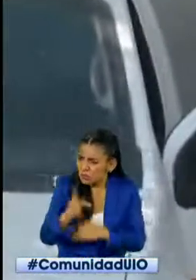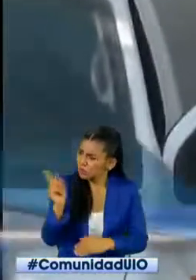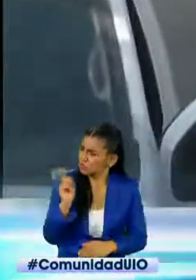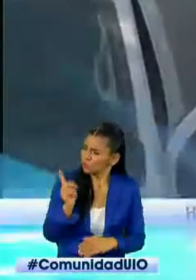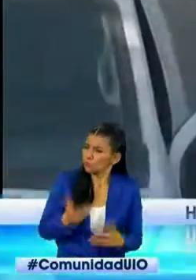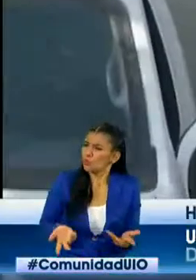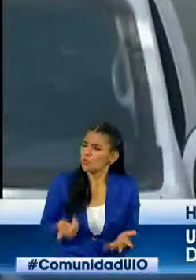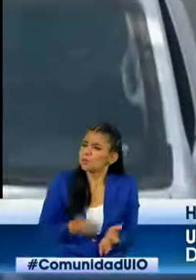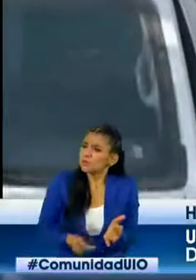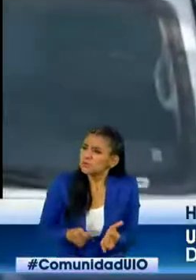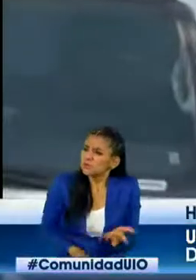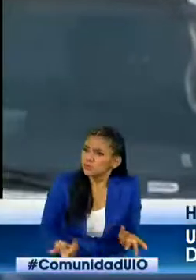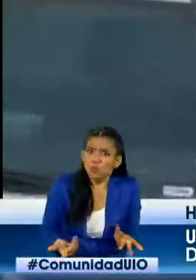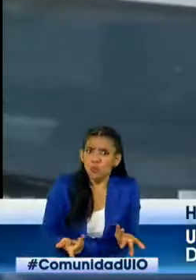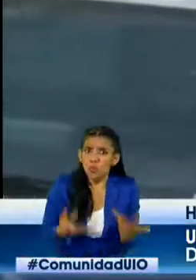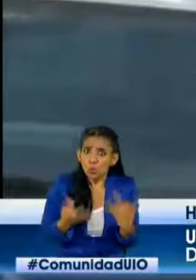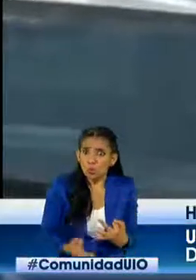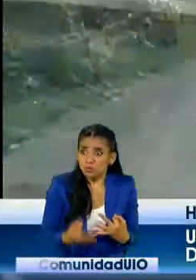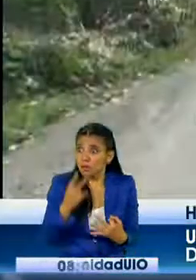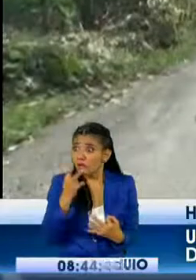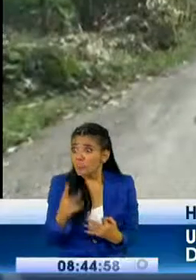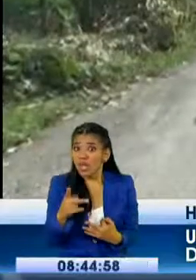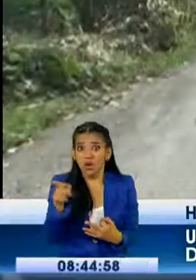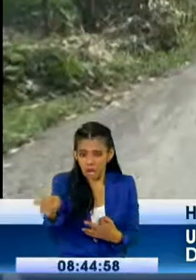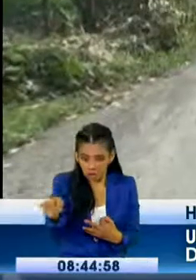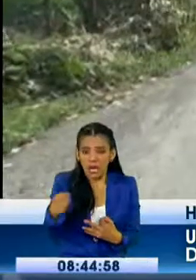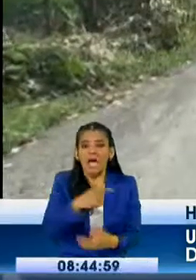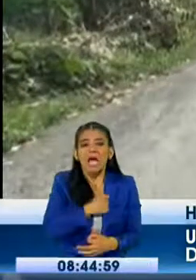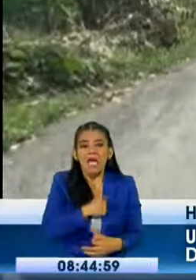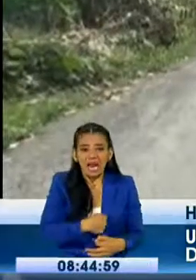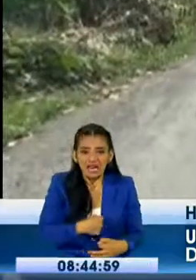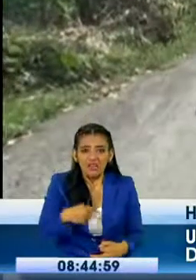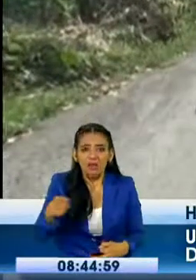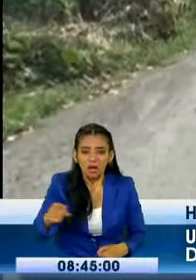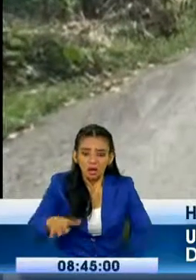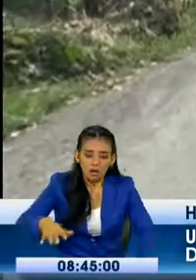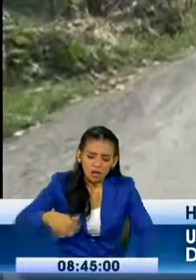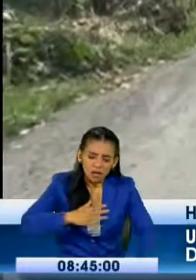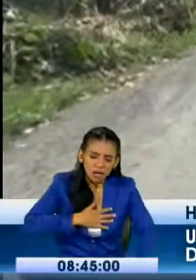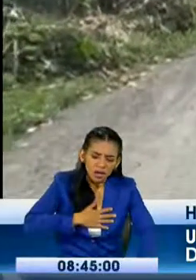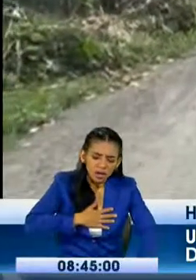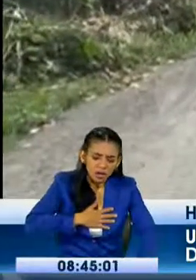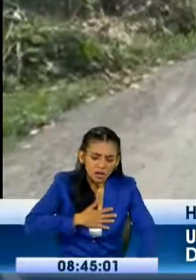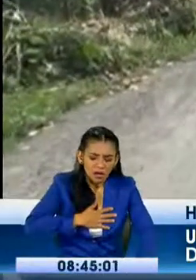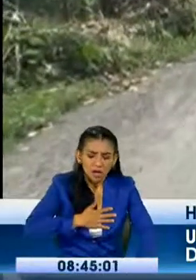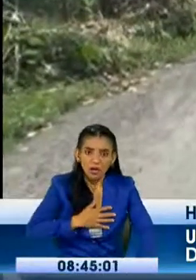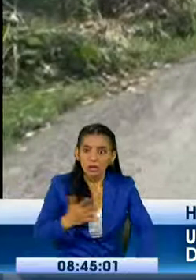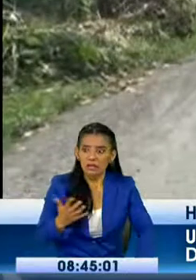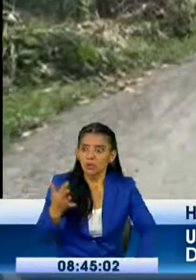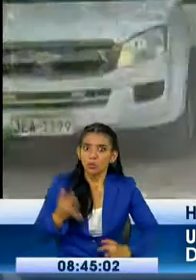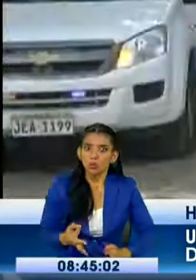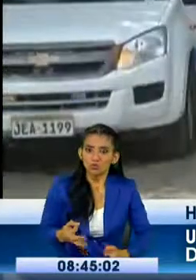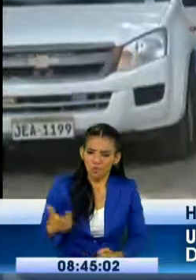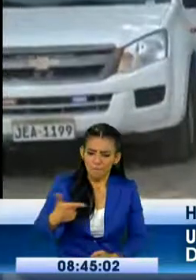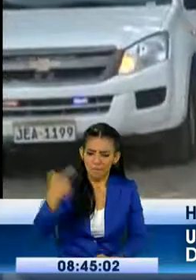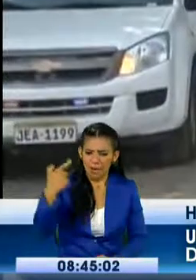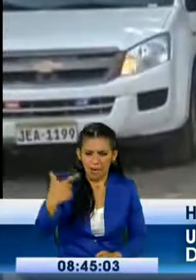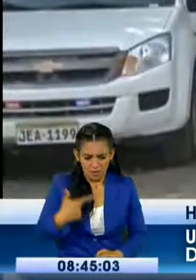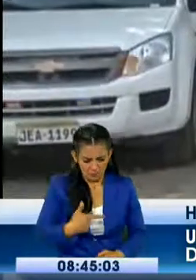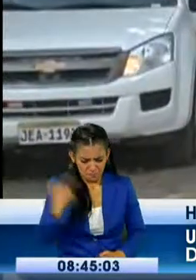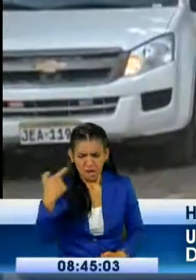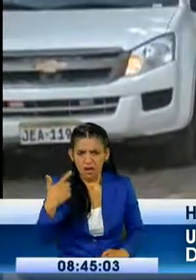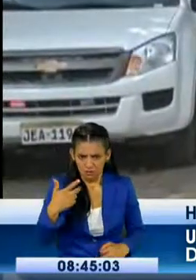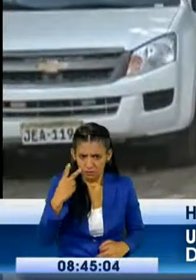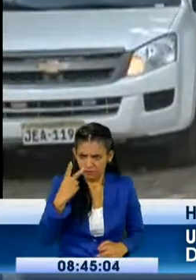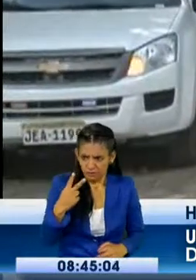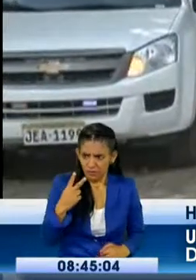digo, vengo, el uno estaba herido allá, sentado allá, pero dos tiros tiene uno aquí, otro acá, el otro, que